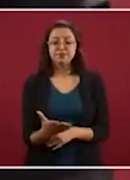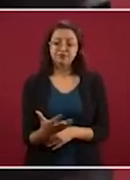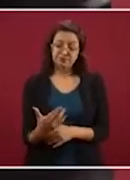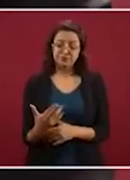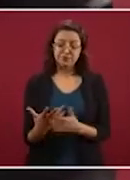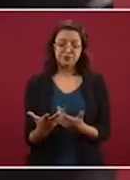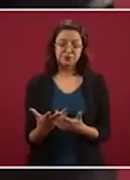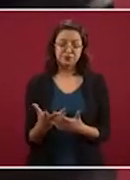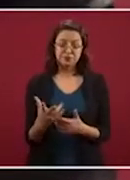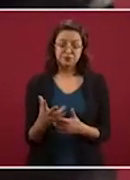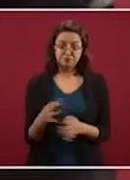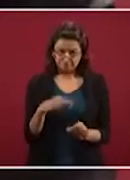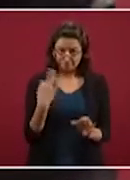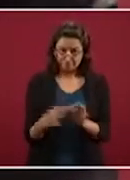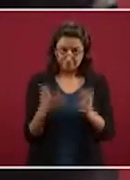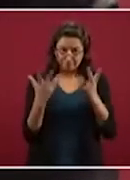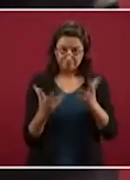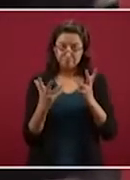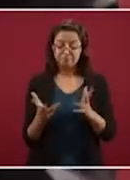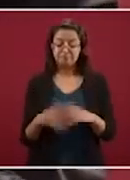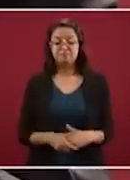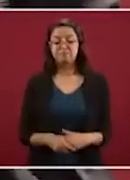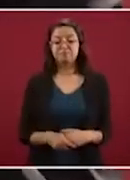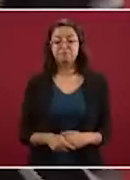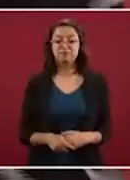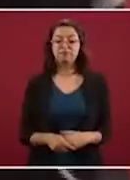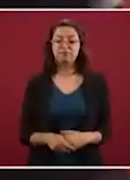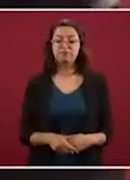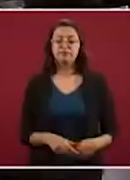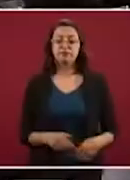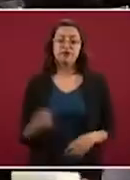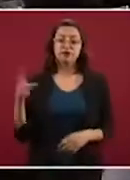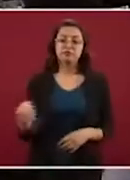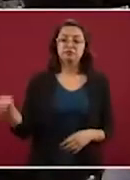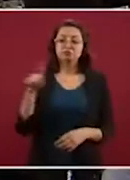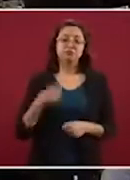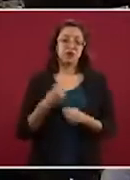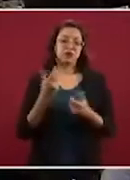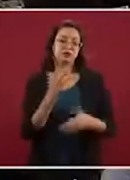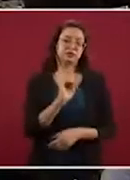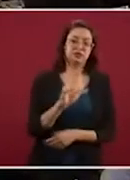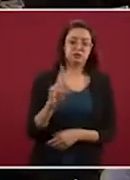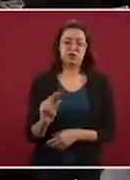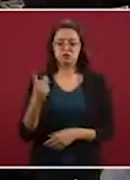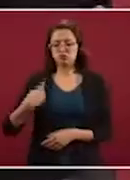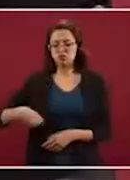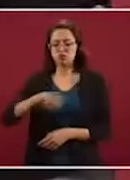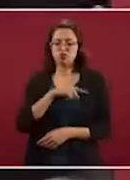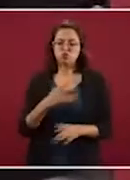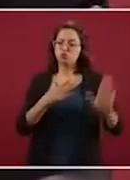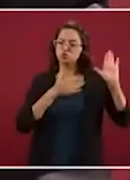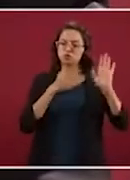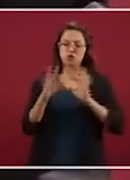pronto, como se desea, eso, pero lo tienen ellos que manifestar. Nosotros estamos cumpliendo en